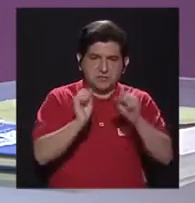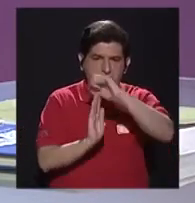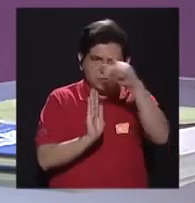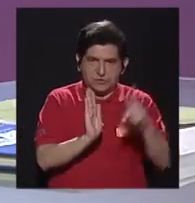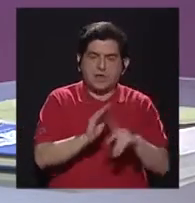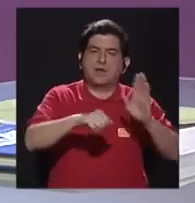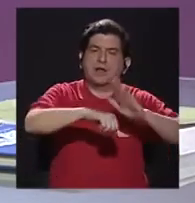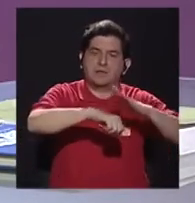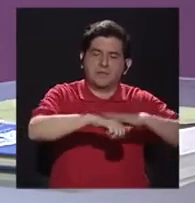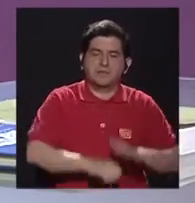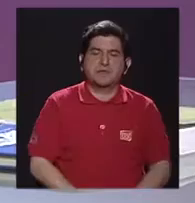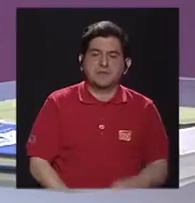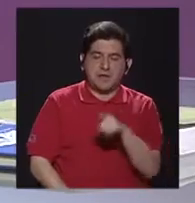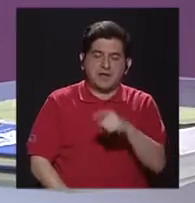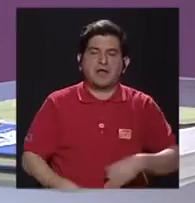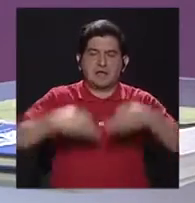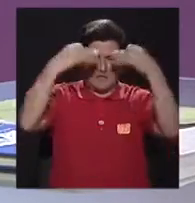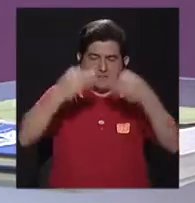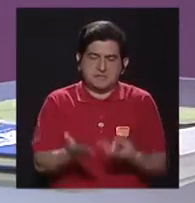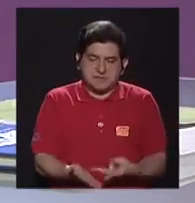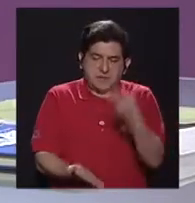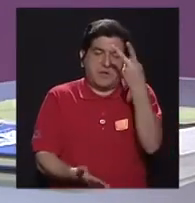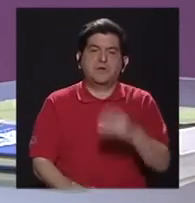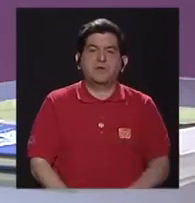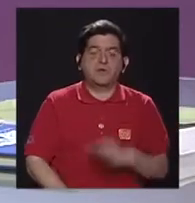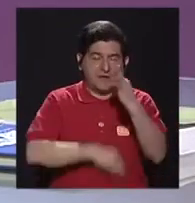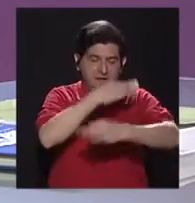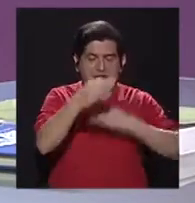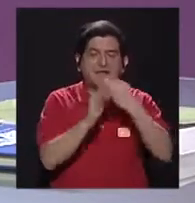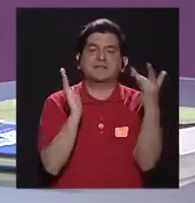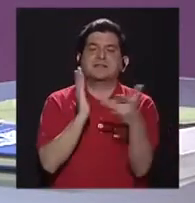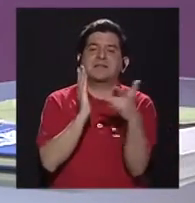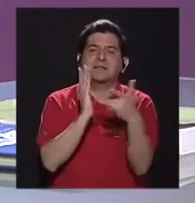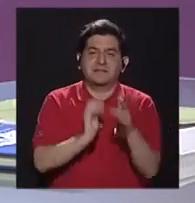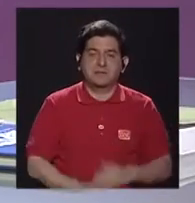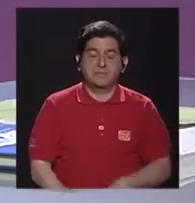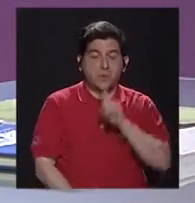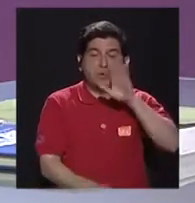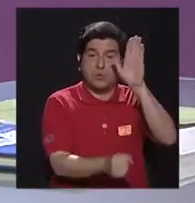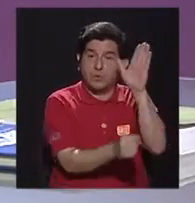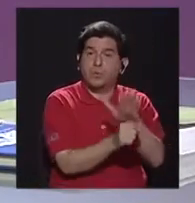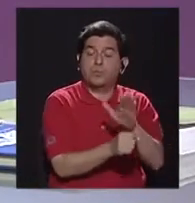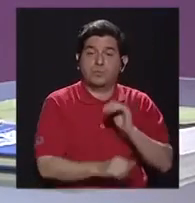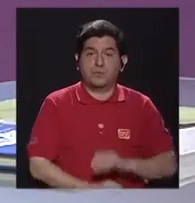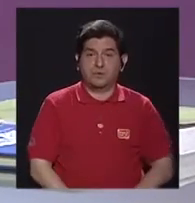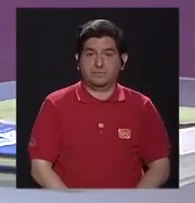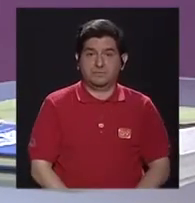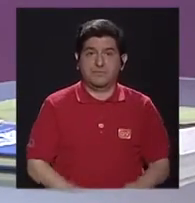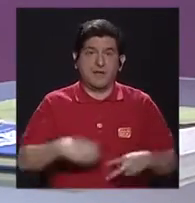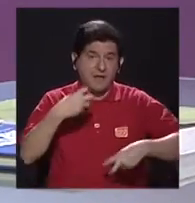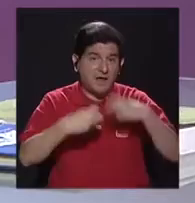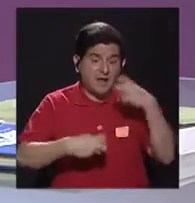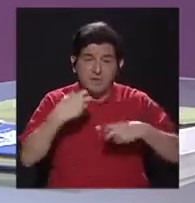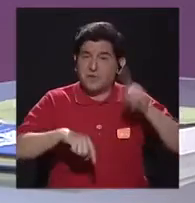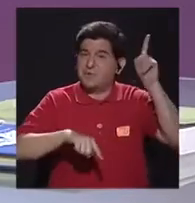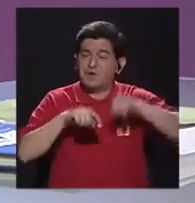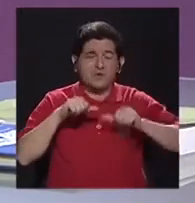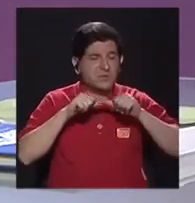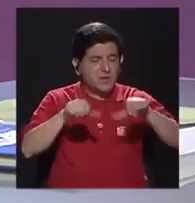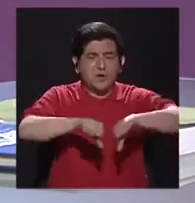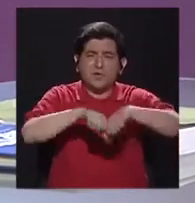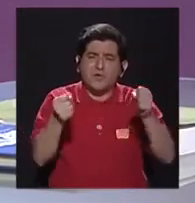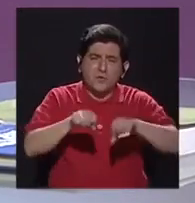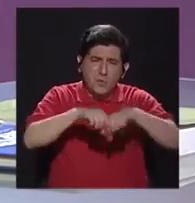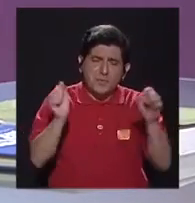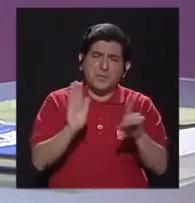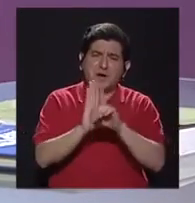se permita que el decreto se mantenga vigente, que es un decreto técnico, y de esa manera se pueda cumplir. Es que el problema es que no podemos seguir violando los